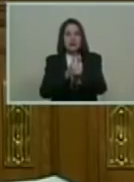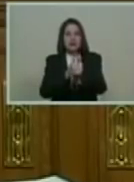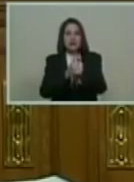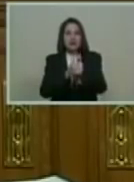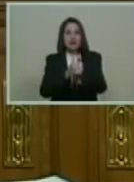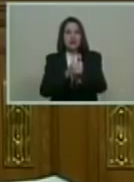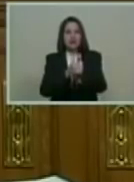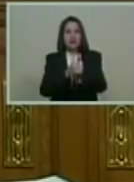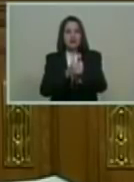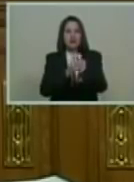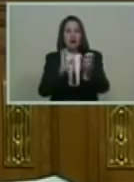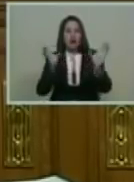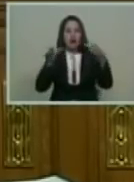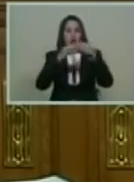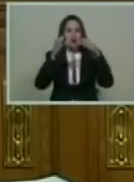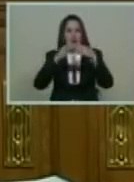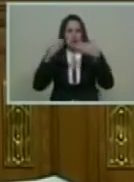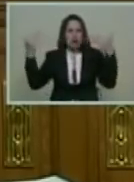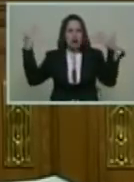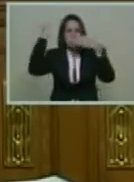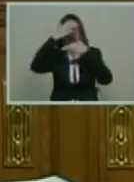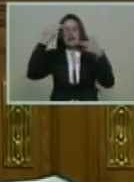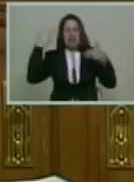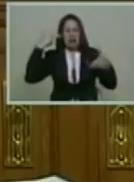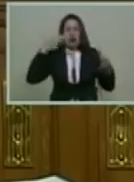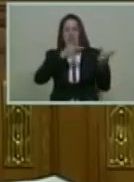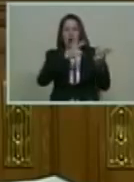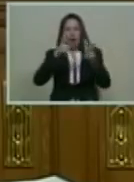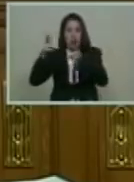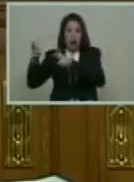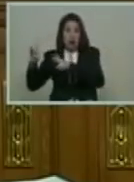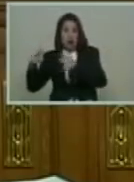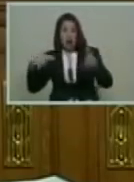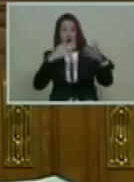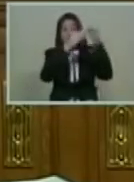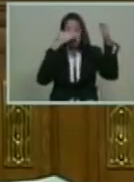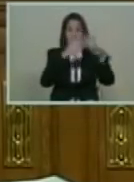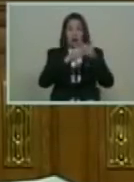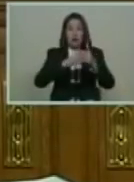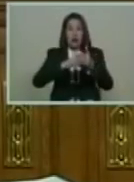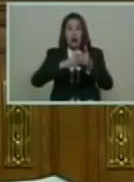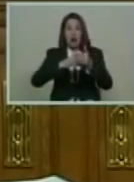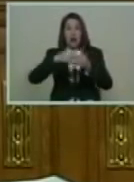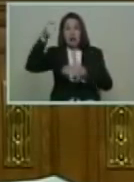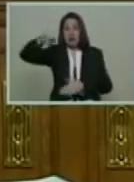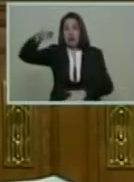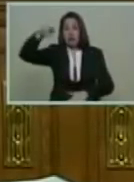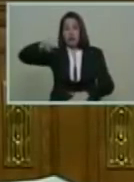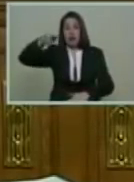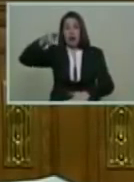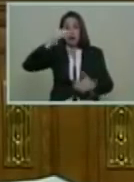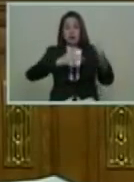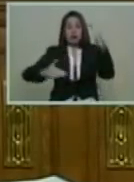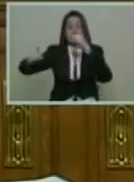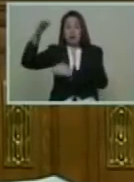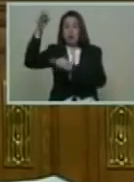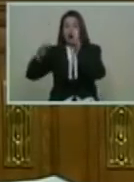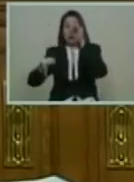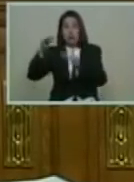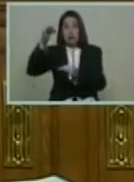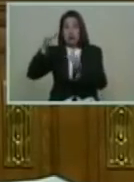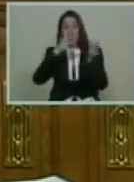a este grupo terrorista que atacó el tribunal suprema de justicia donde casi